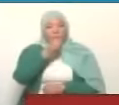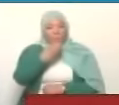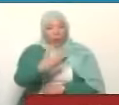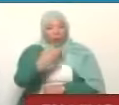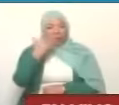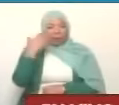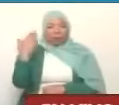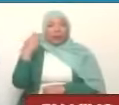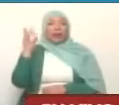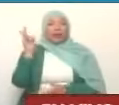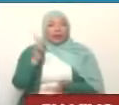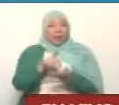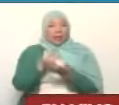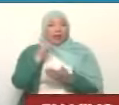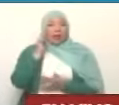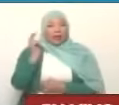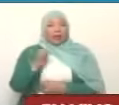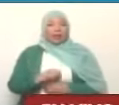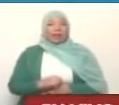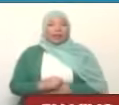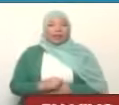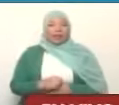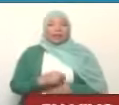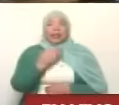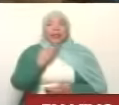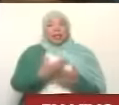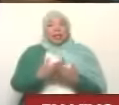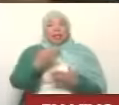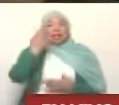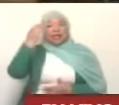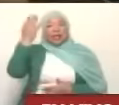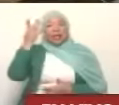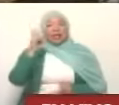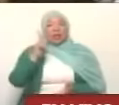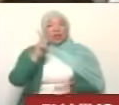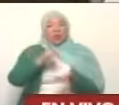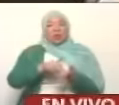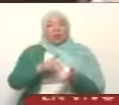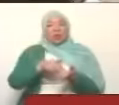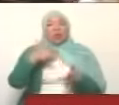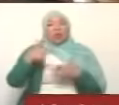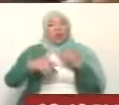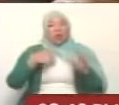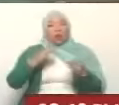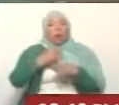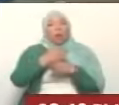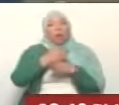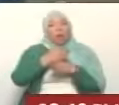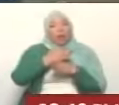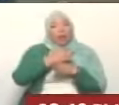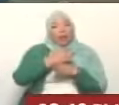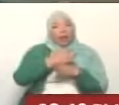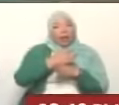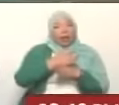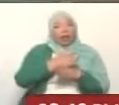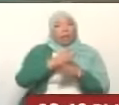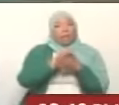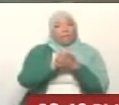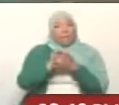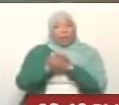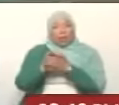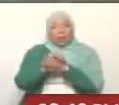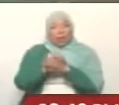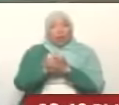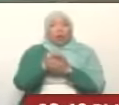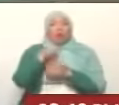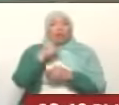Ah. Antes que todo, gracias a Dios por estar aquí en este momento compartiendo con usted y con toda esta gente. Usted vio